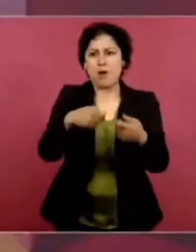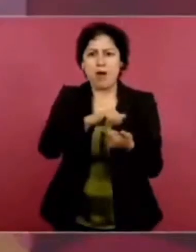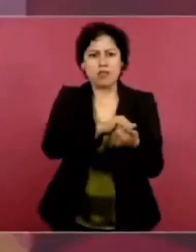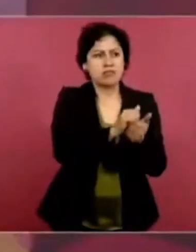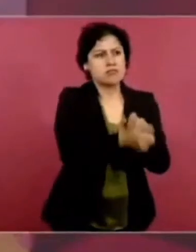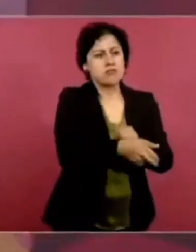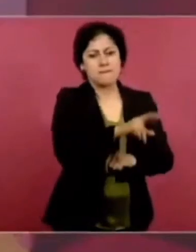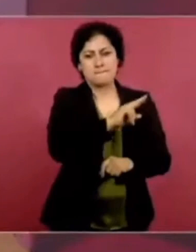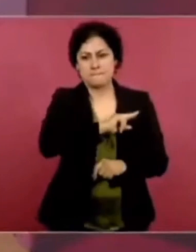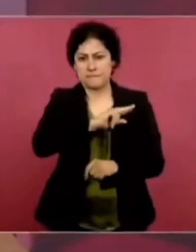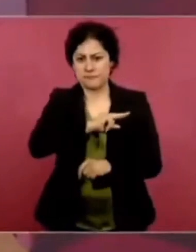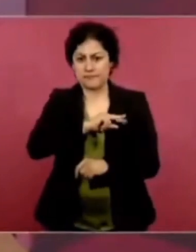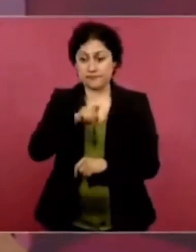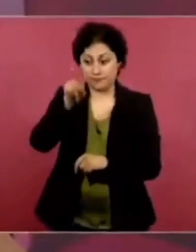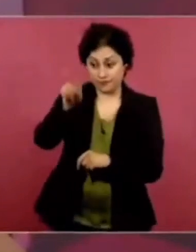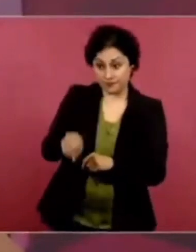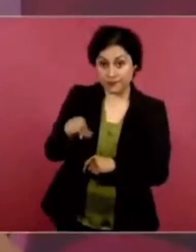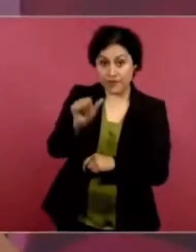Aspe.